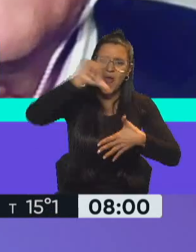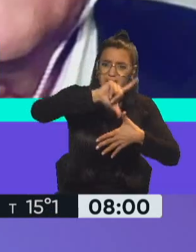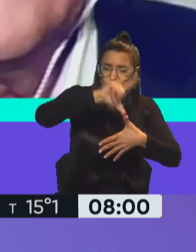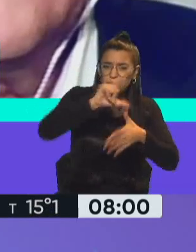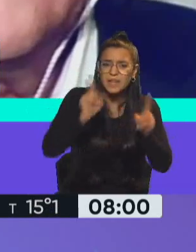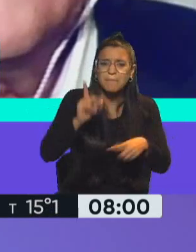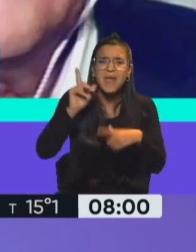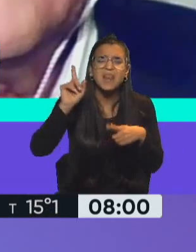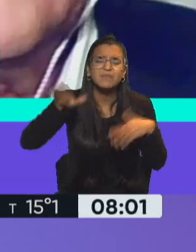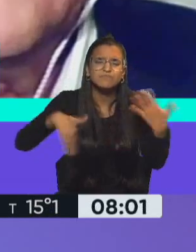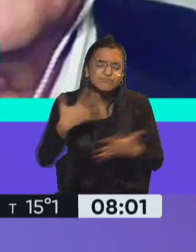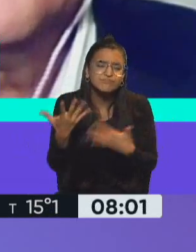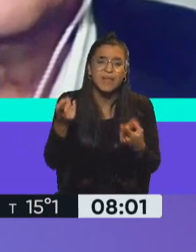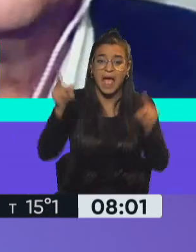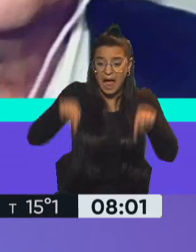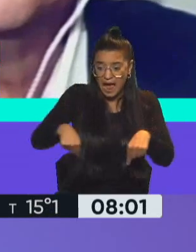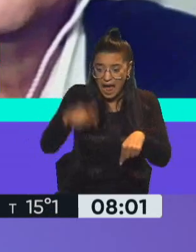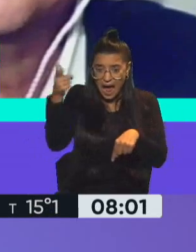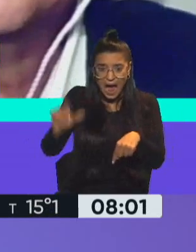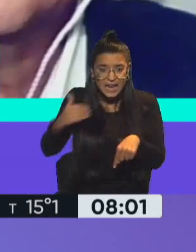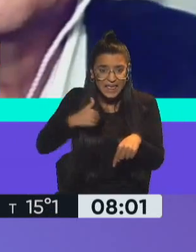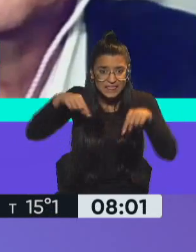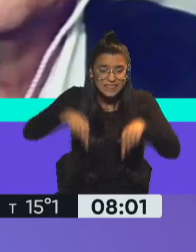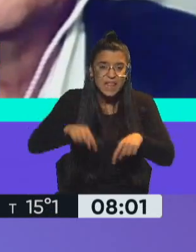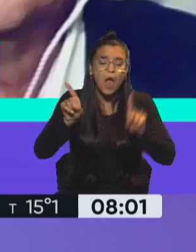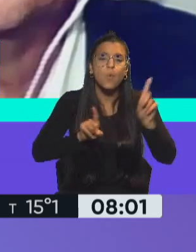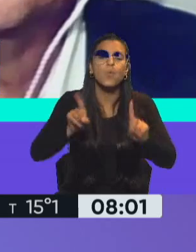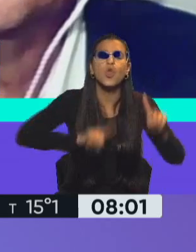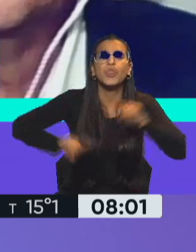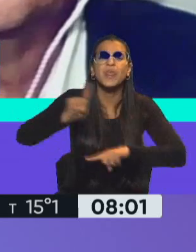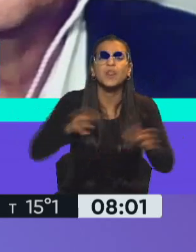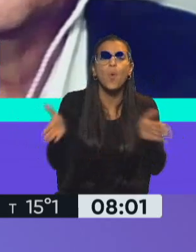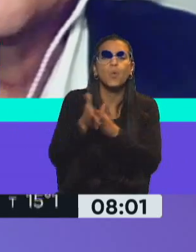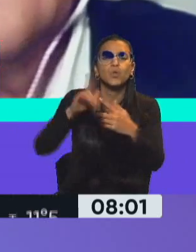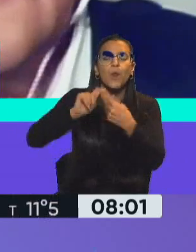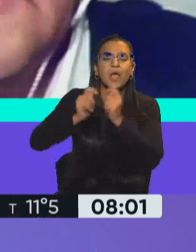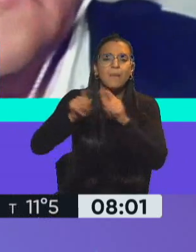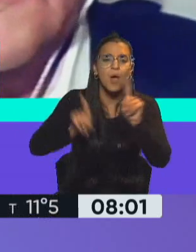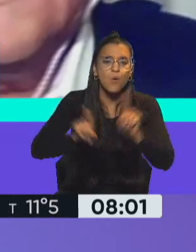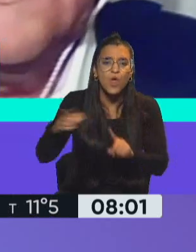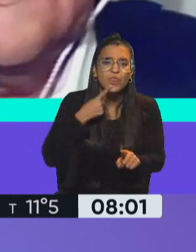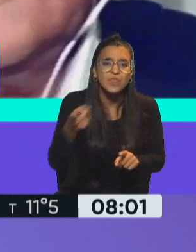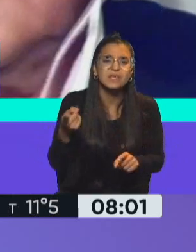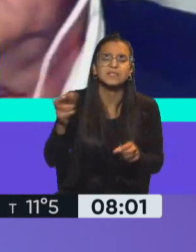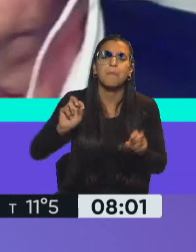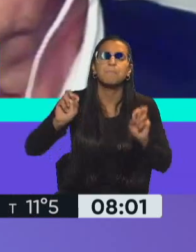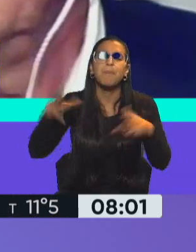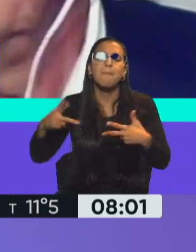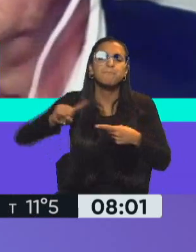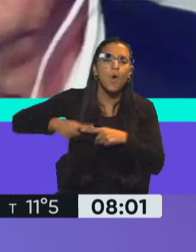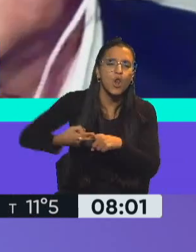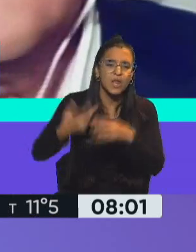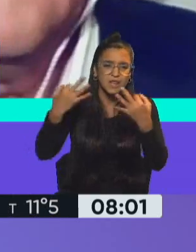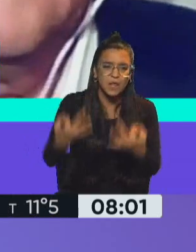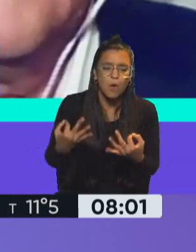repercusiones políticas también en la República Argentina, y algunos dirigentes de Juntos por el Cambio ya están hablando de una operación política. De hecho, por